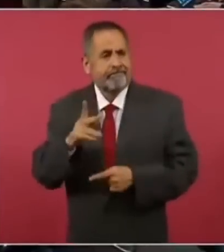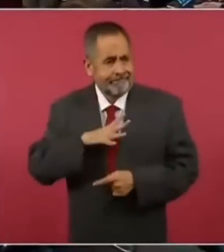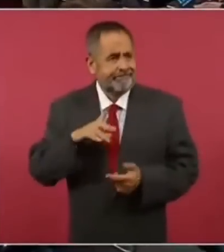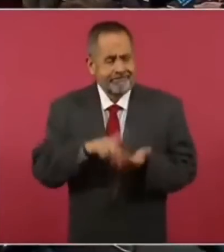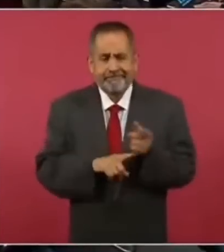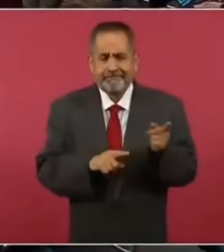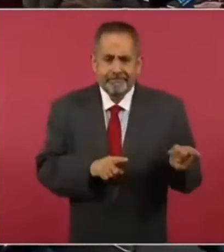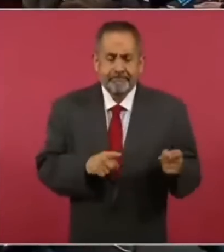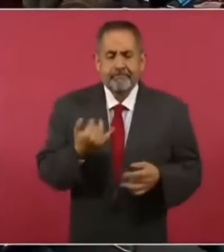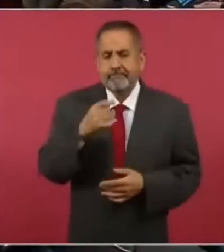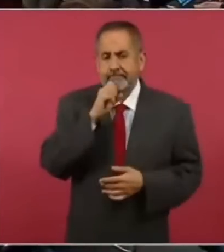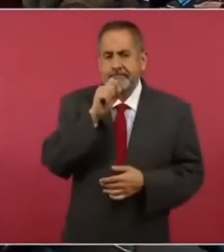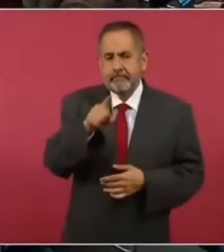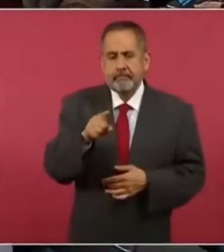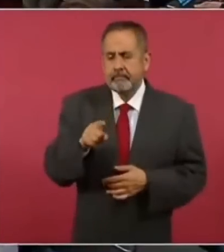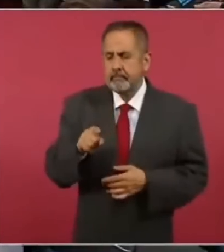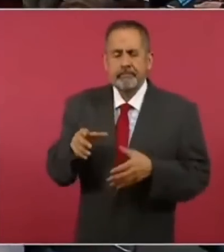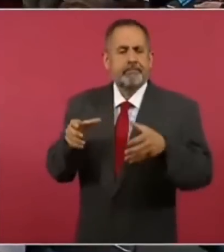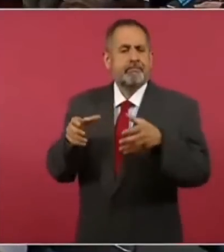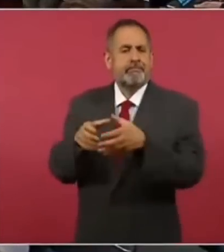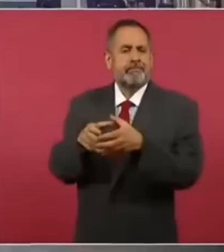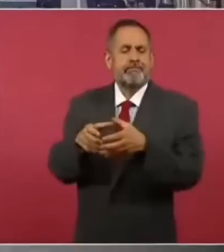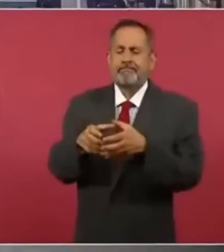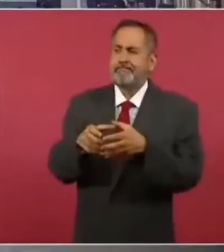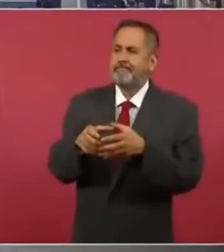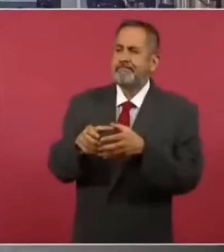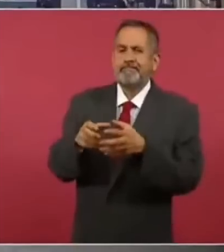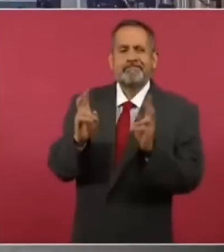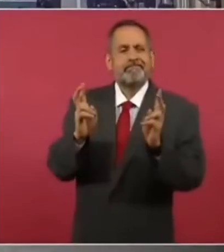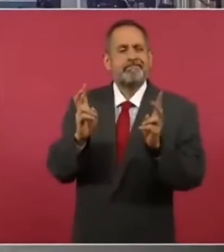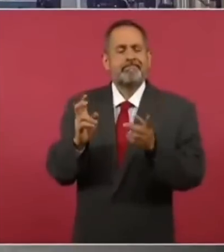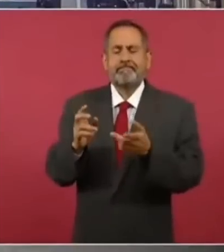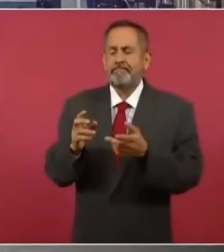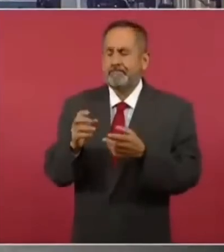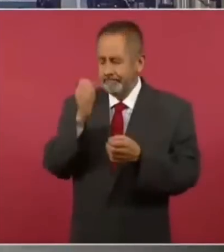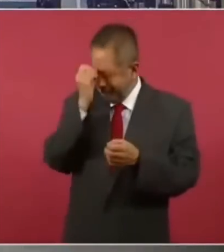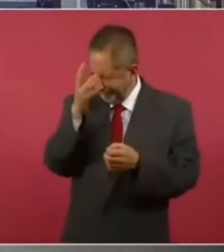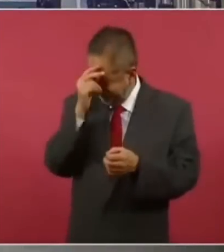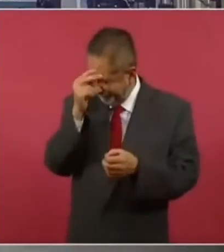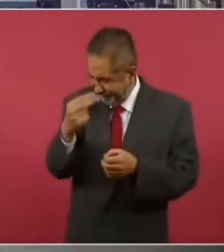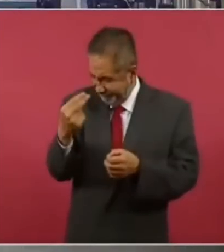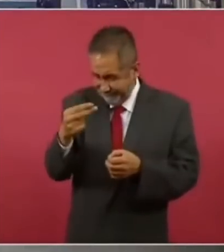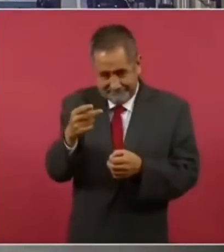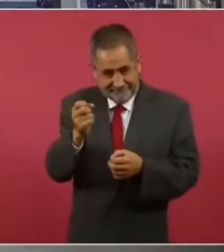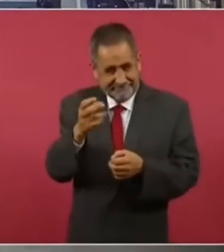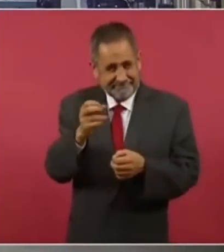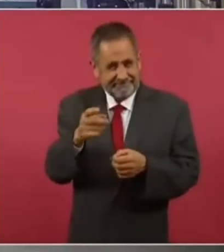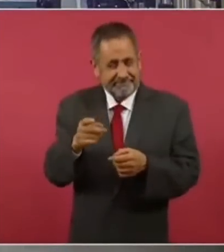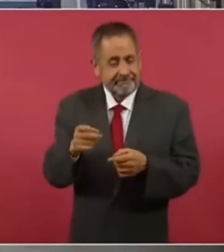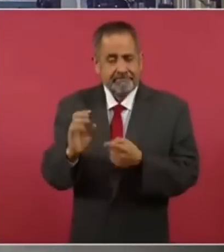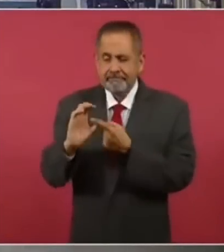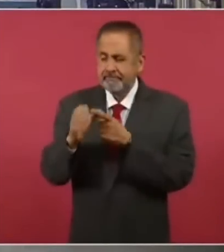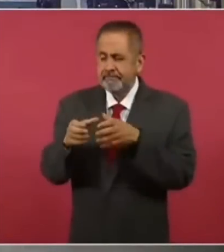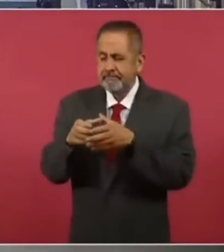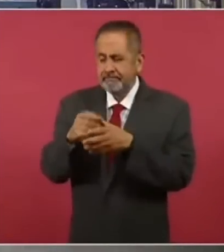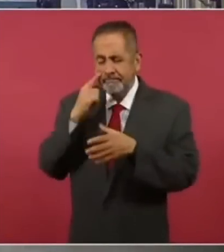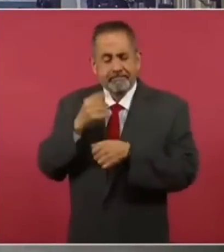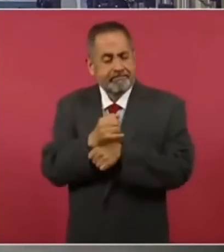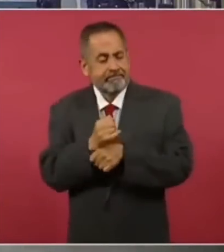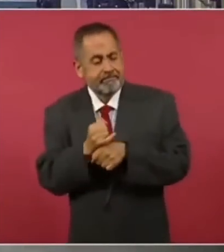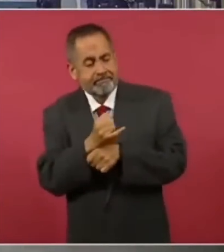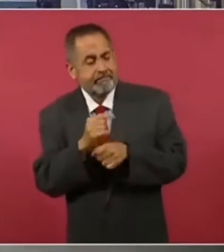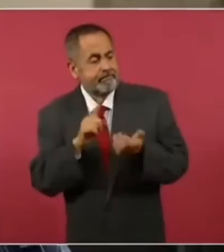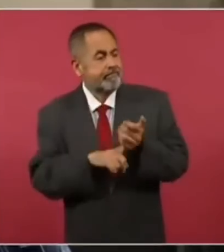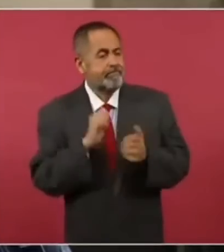de esta comisión, ahorita se me va el nombre, pero que es la que investiga